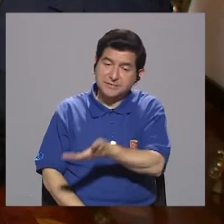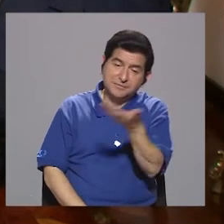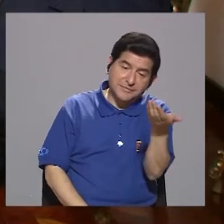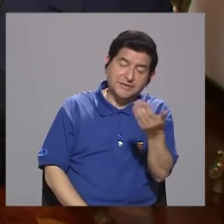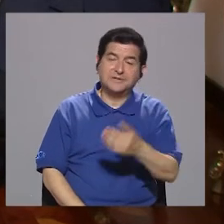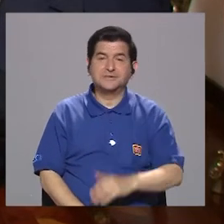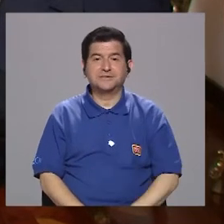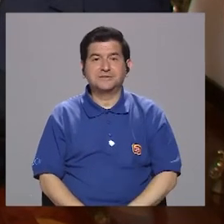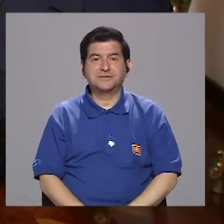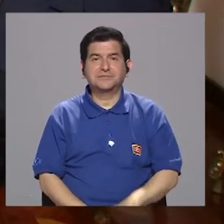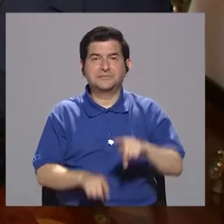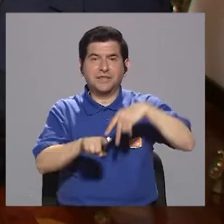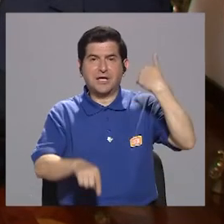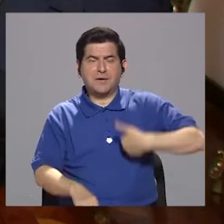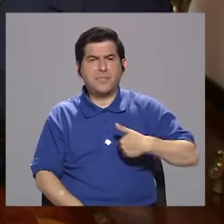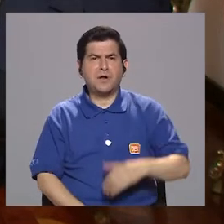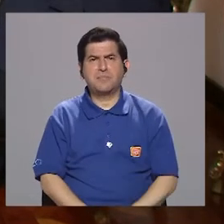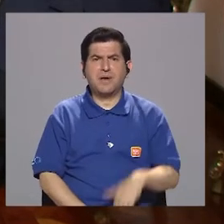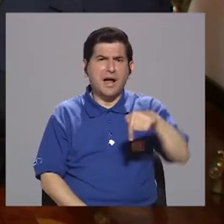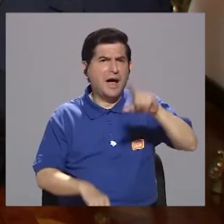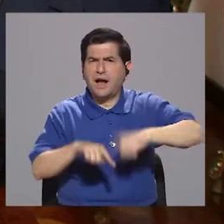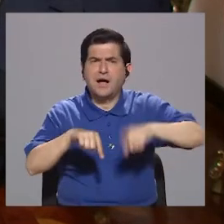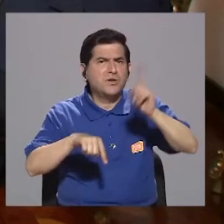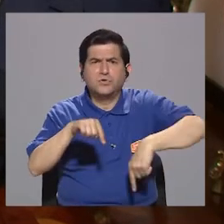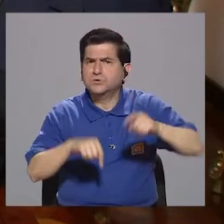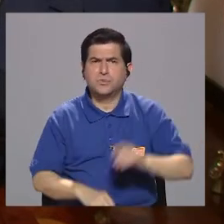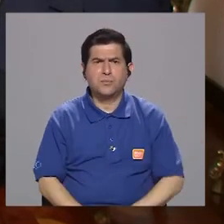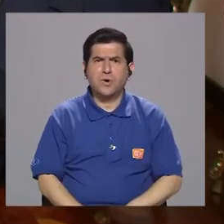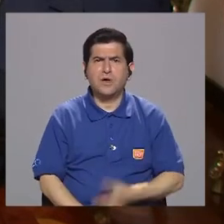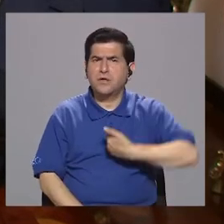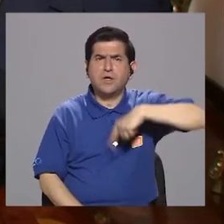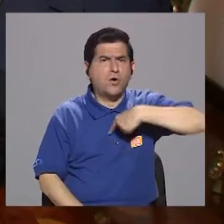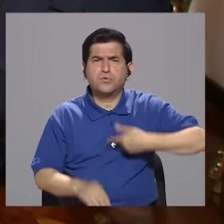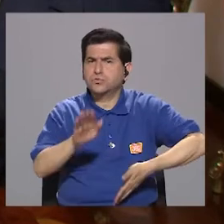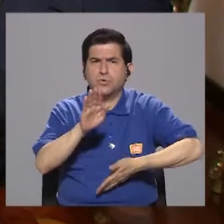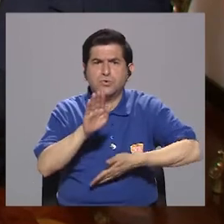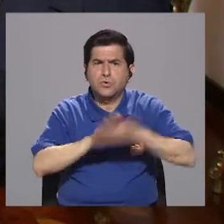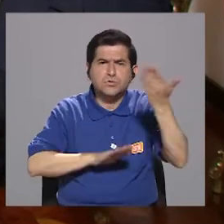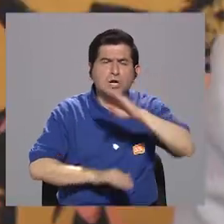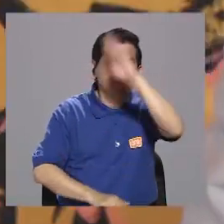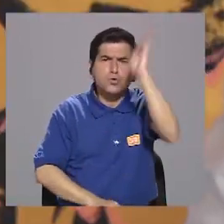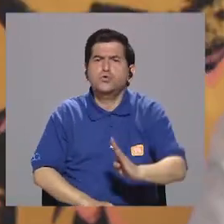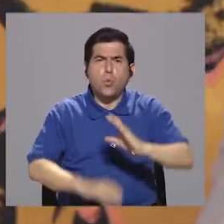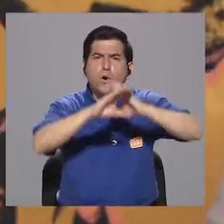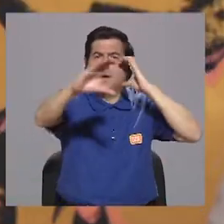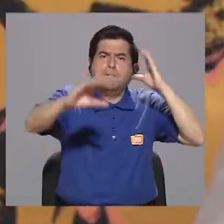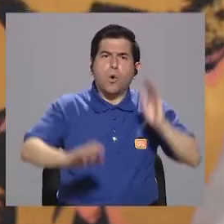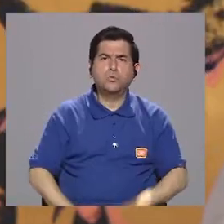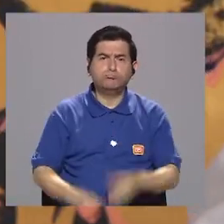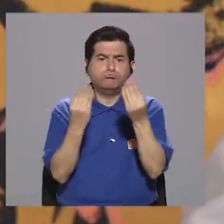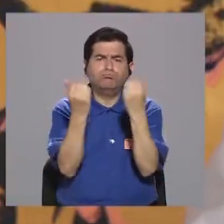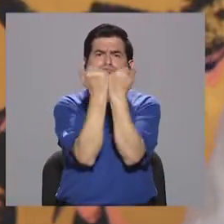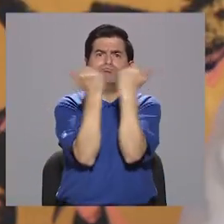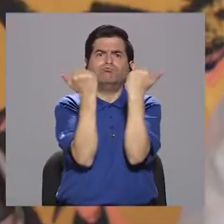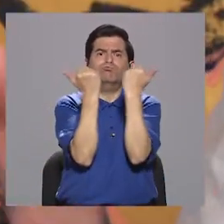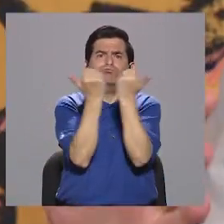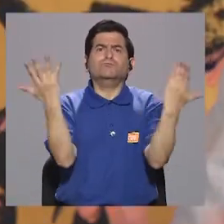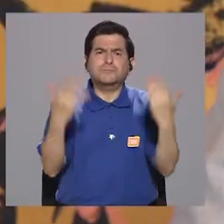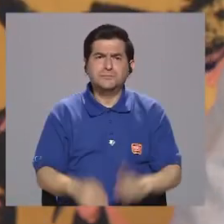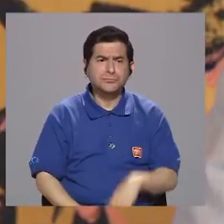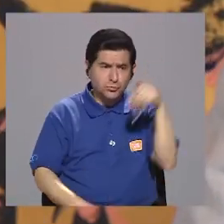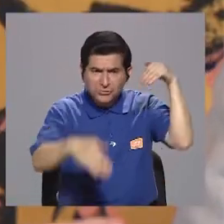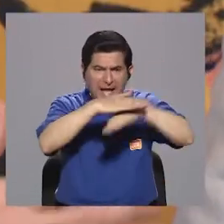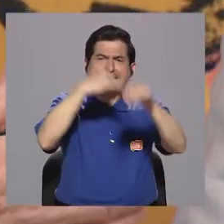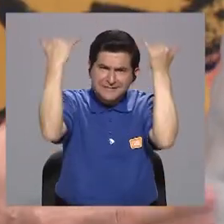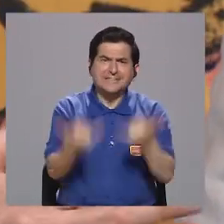pase usted, y se vuelve el primo y le dice, mira, aquí no se puede hacer eso porque no nos vamos a montar nunca en el bus, esto es un gentío. Así es que